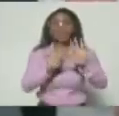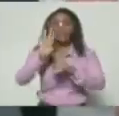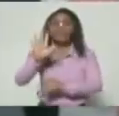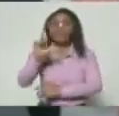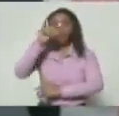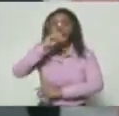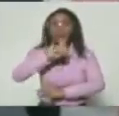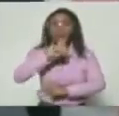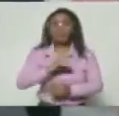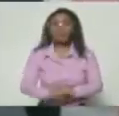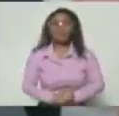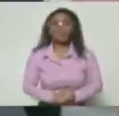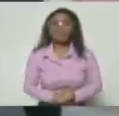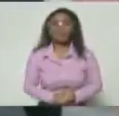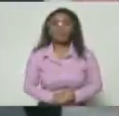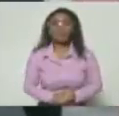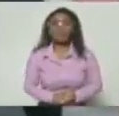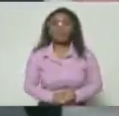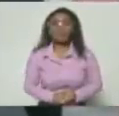años.